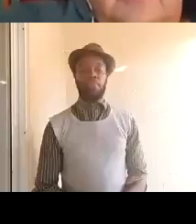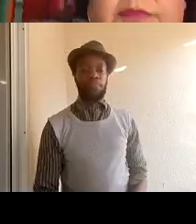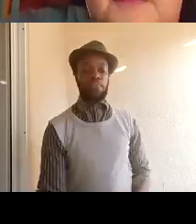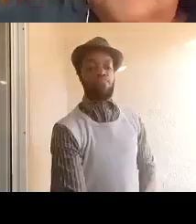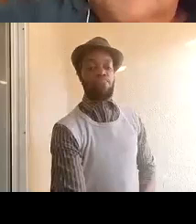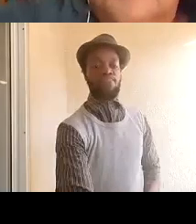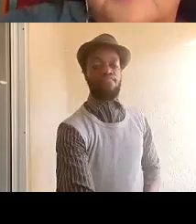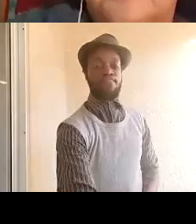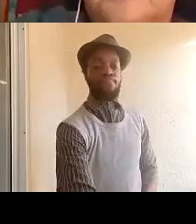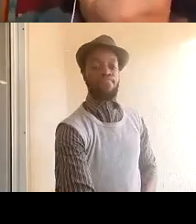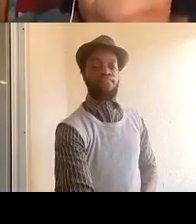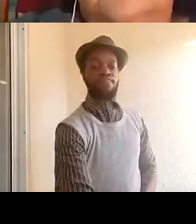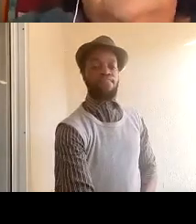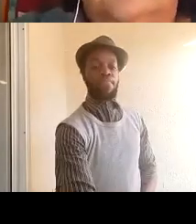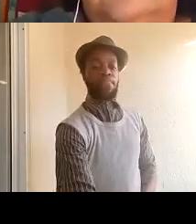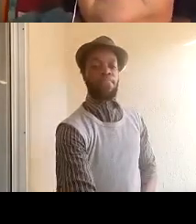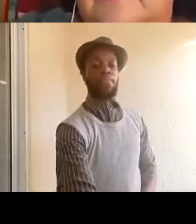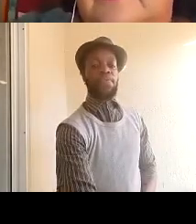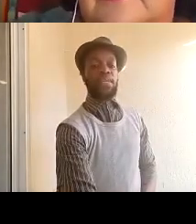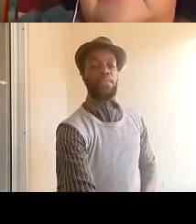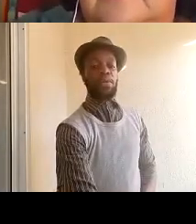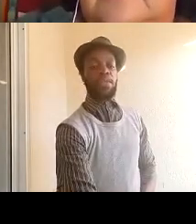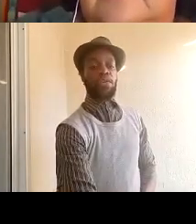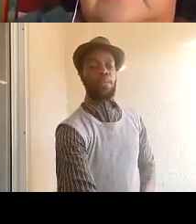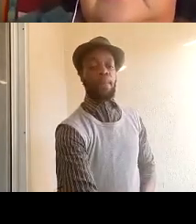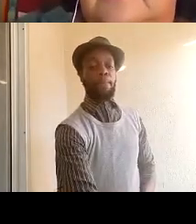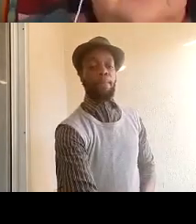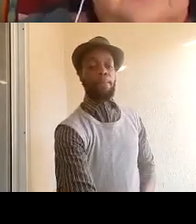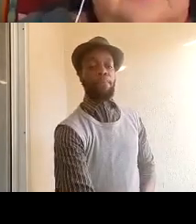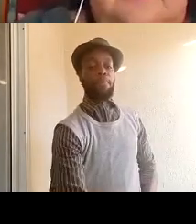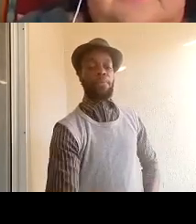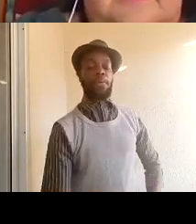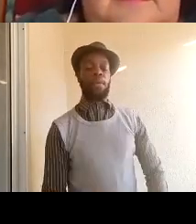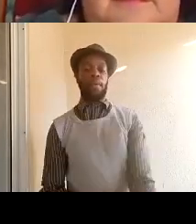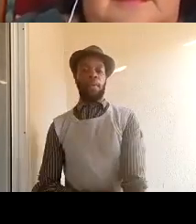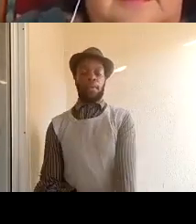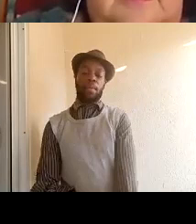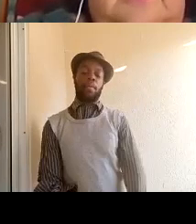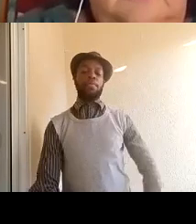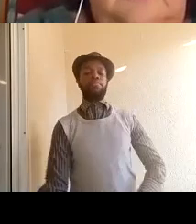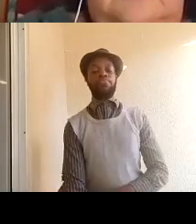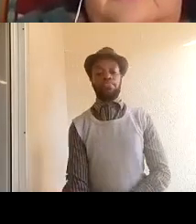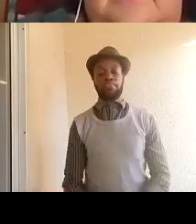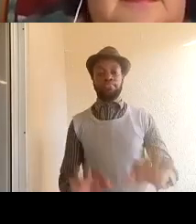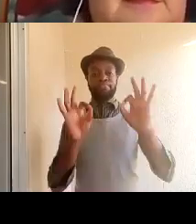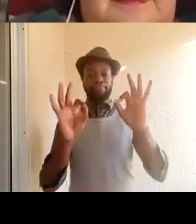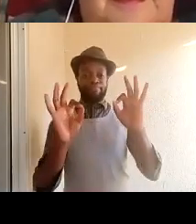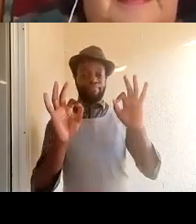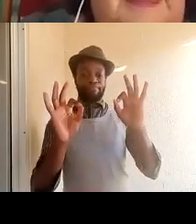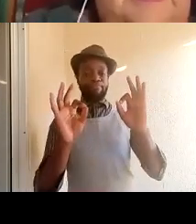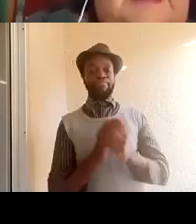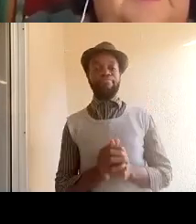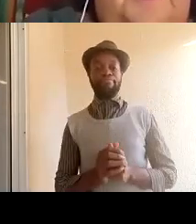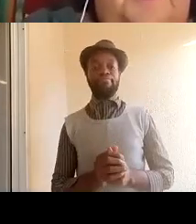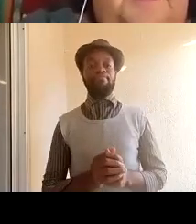Sí, claro, Ya, perfecto, Lili. Bueno,